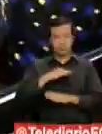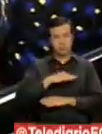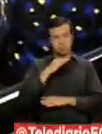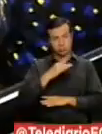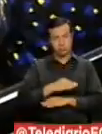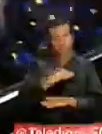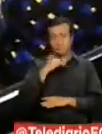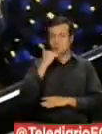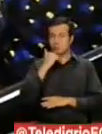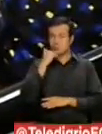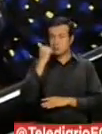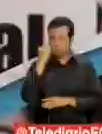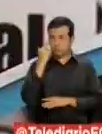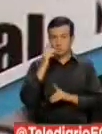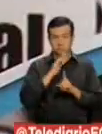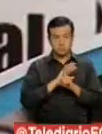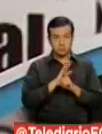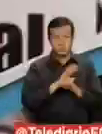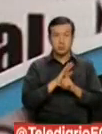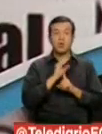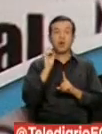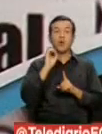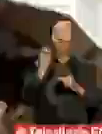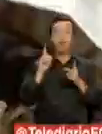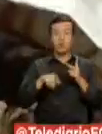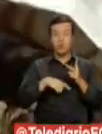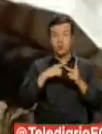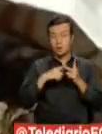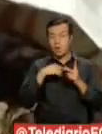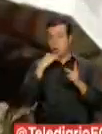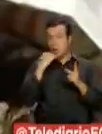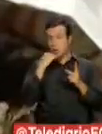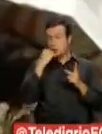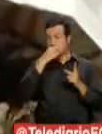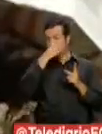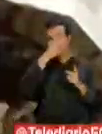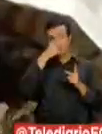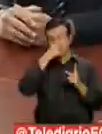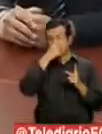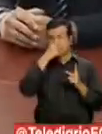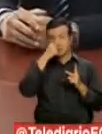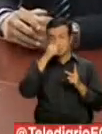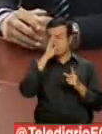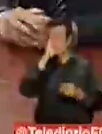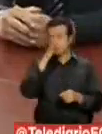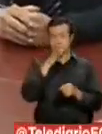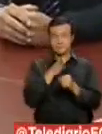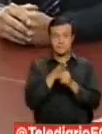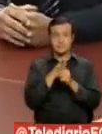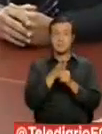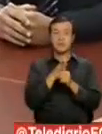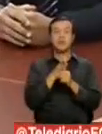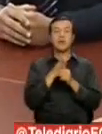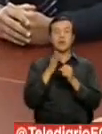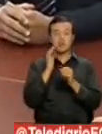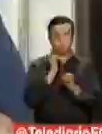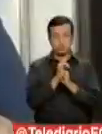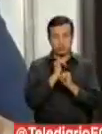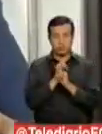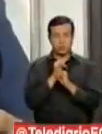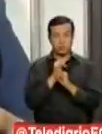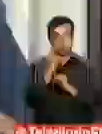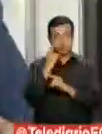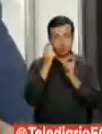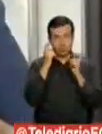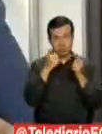en caso de sufrir abuso sexual o exposición a sustancias tóxicas es el objetivo de los entes reguladores.